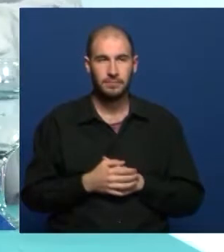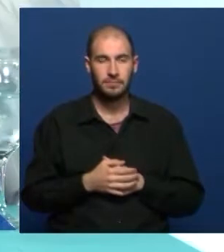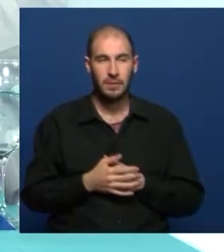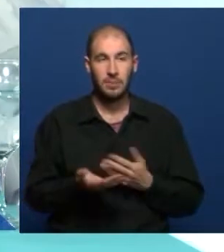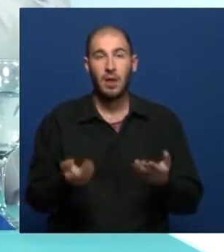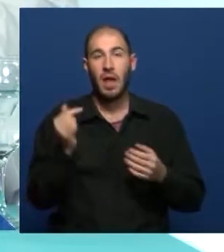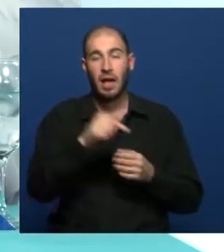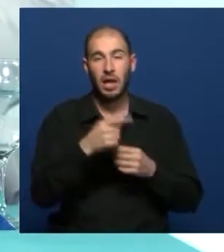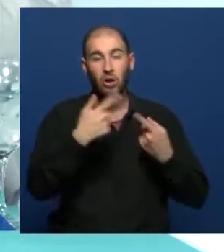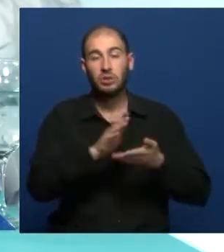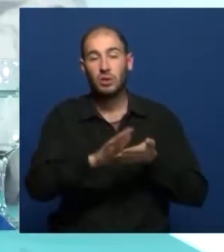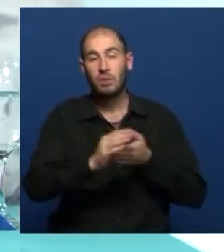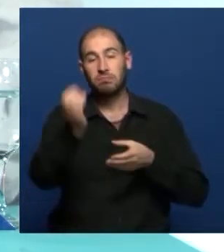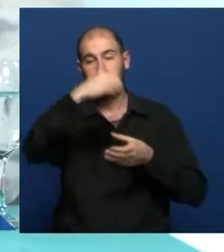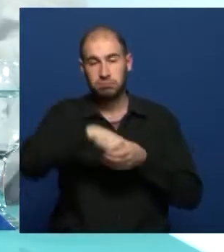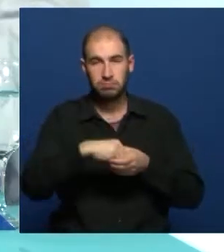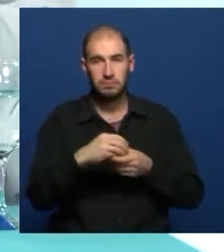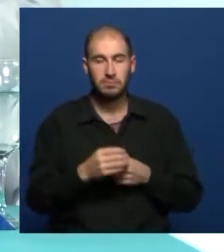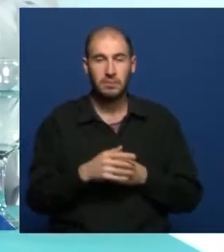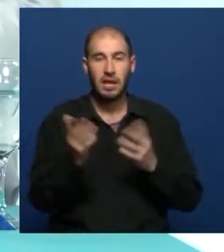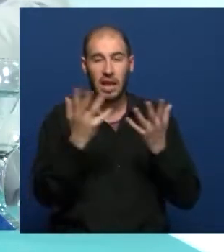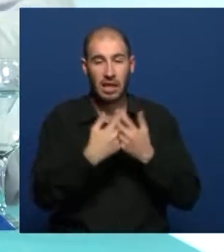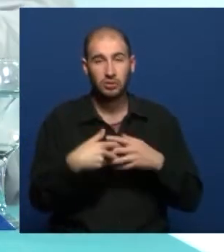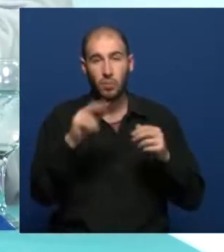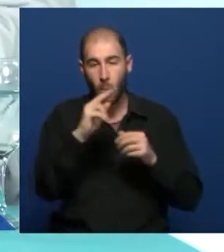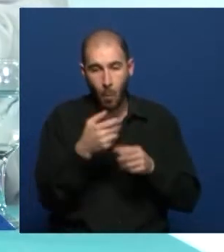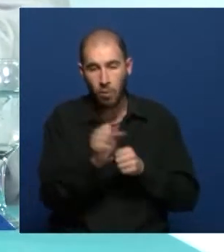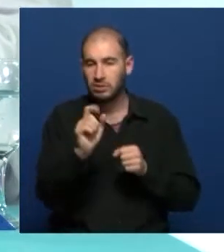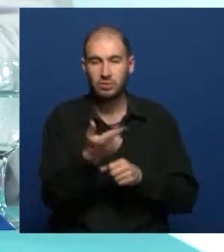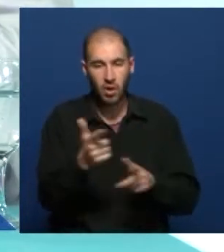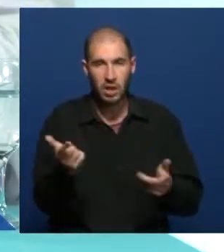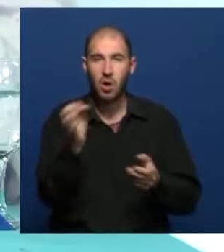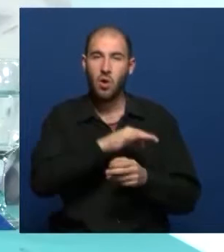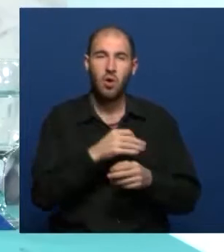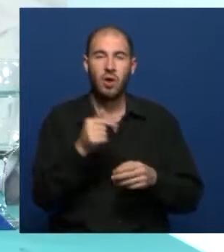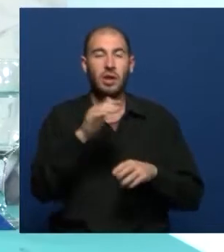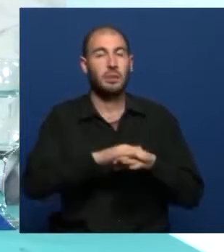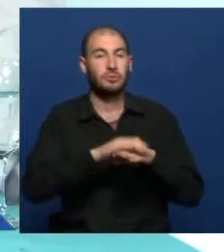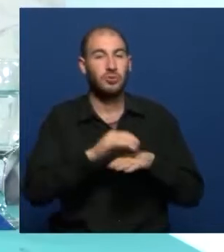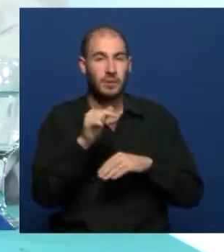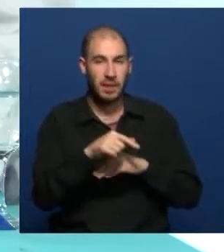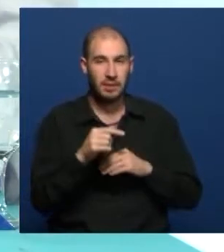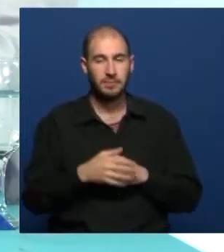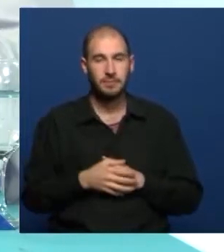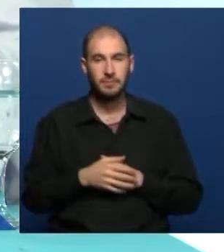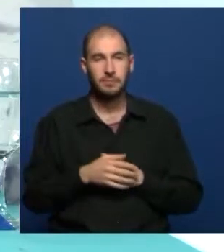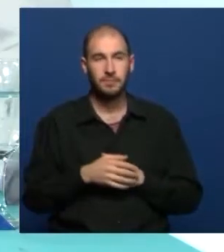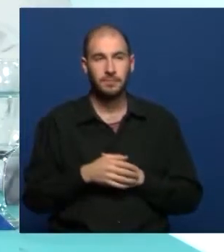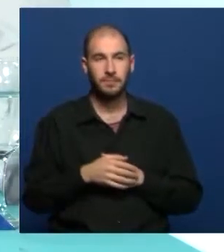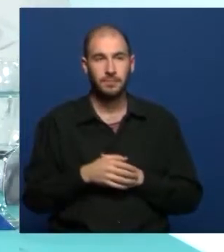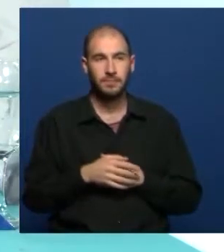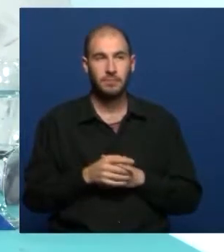se incorporan elementos nuevos que no teníamos ni en relación al homicidios ni en relación a la participación de luque por eso